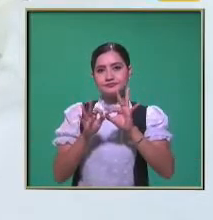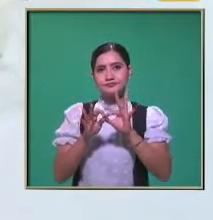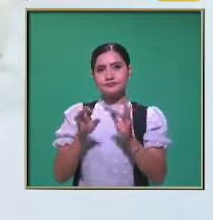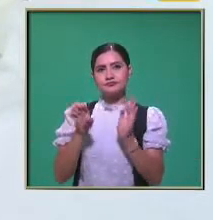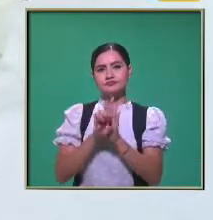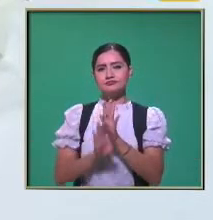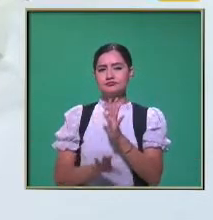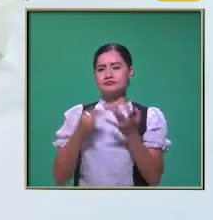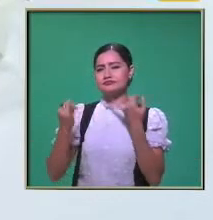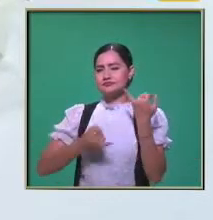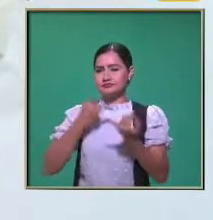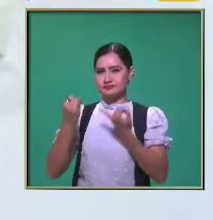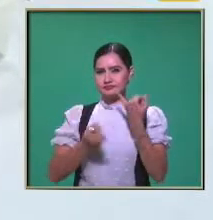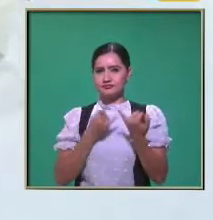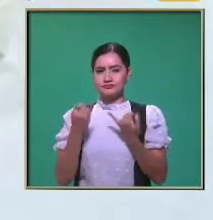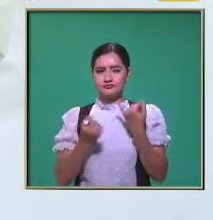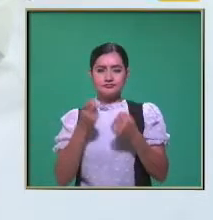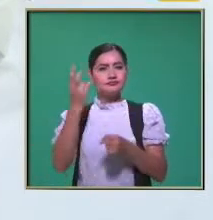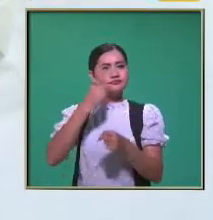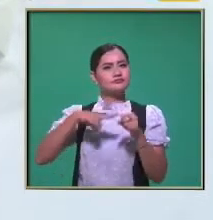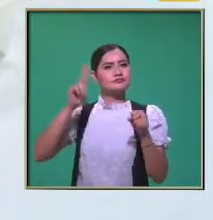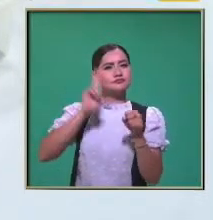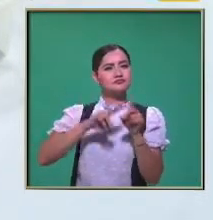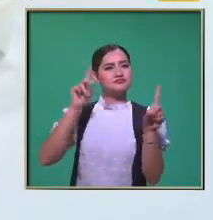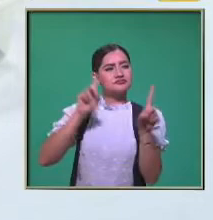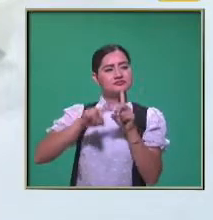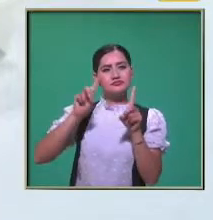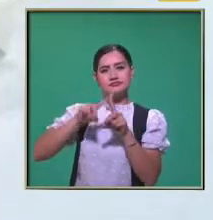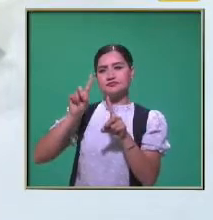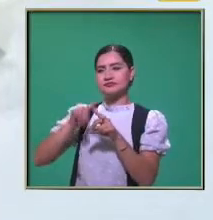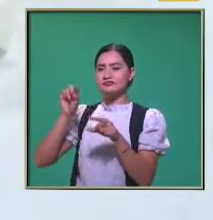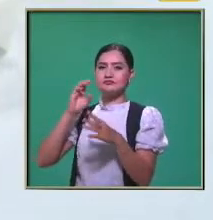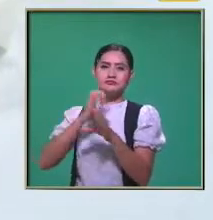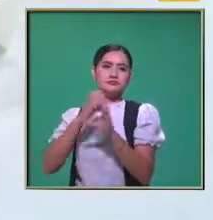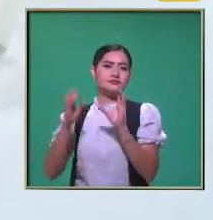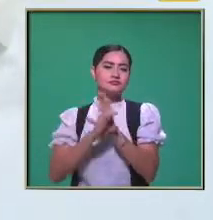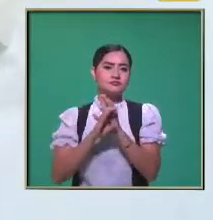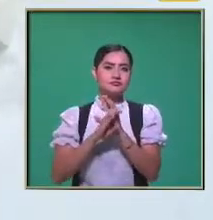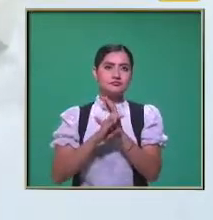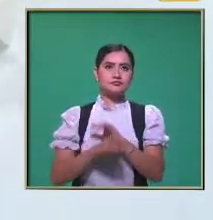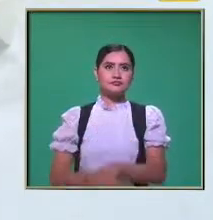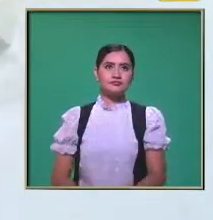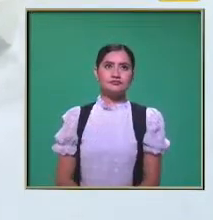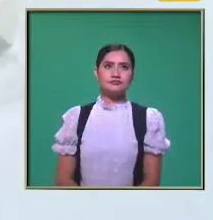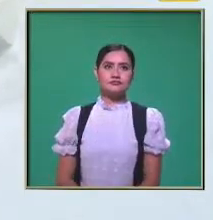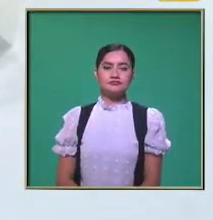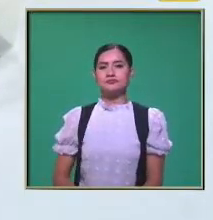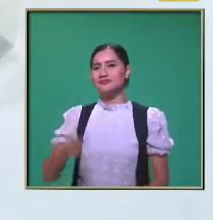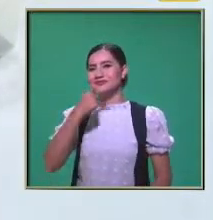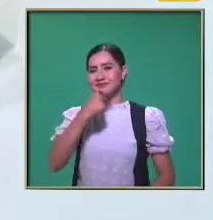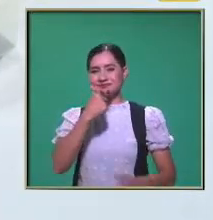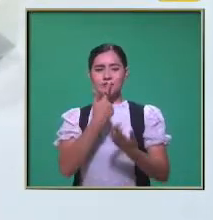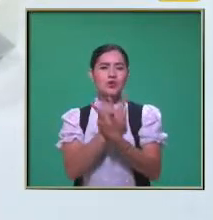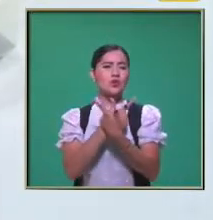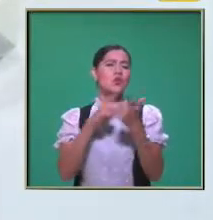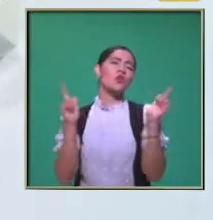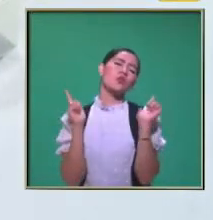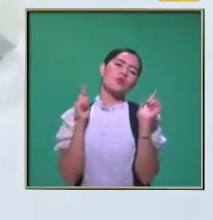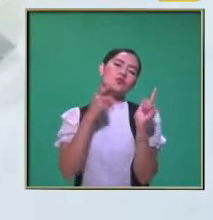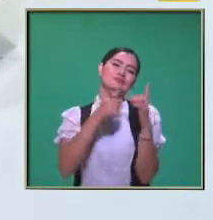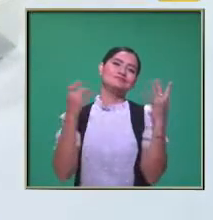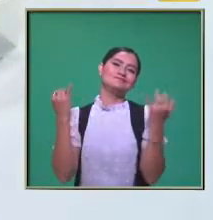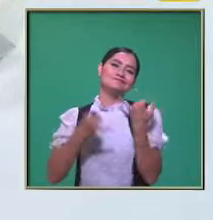jugar con las cosas de la naturaleza, elijamos un lugar que los niños puedan ser libres, ¿no? Que no los limitemos. Es decir,